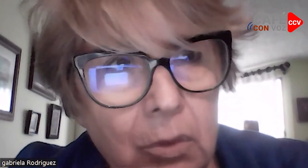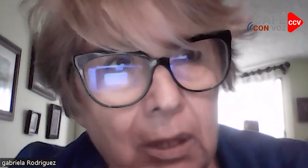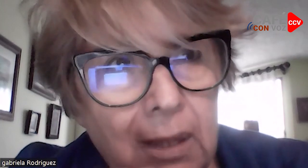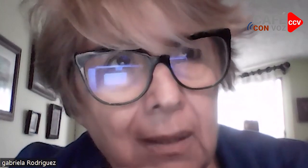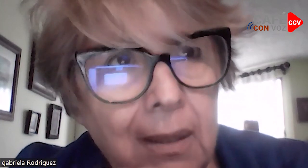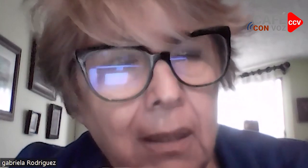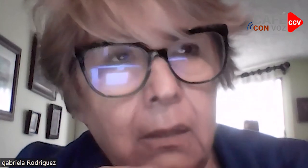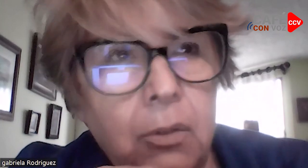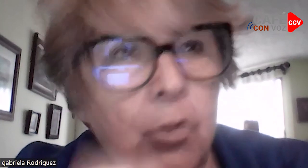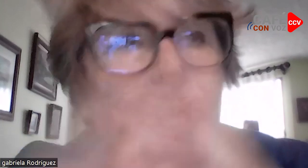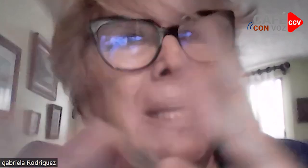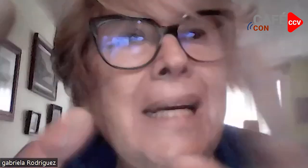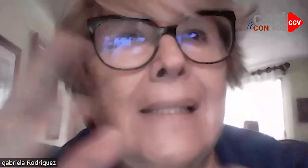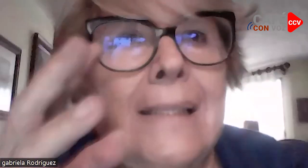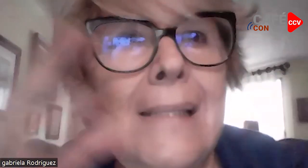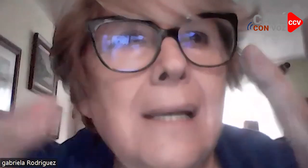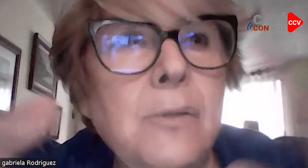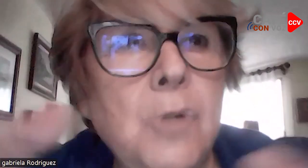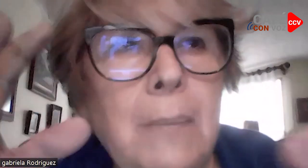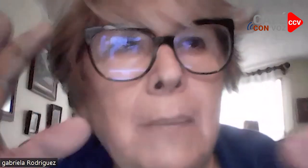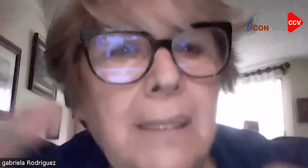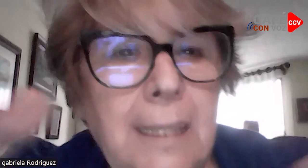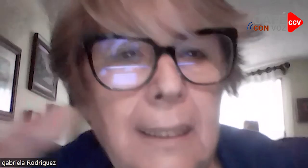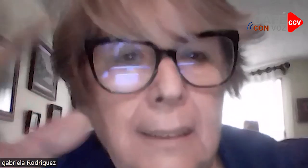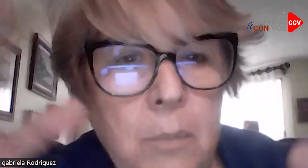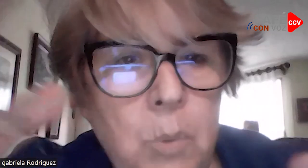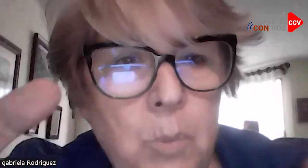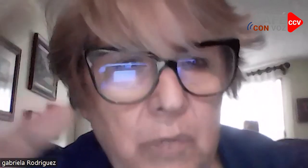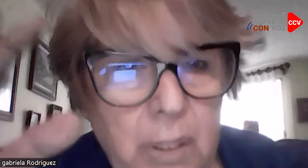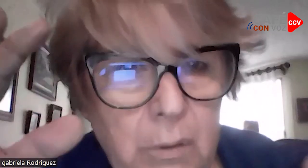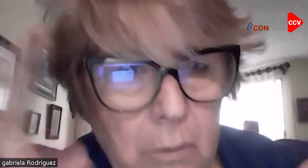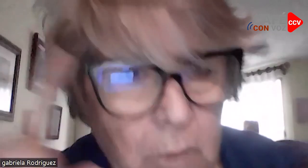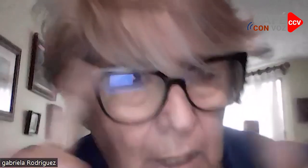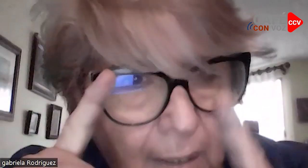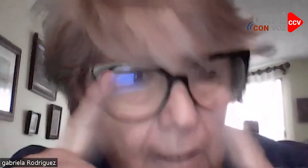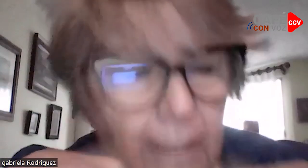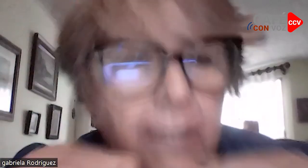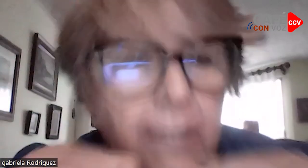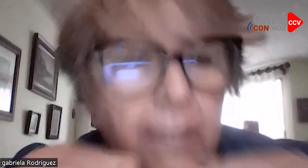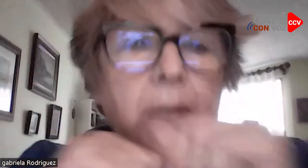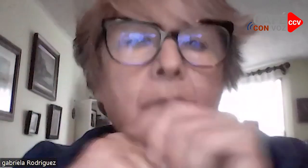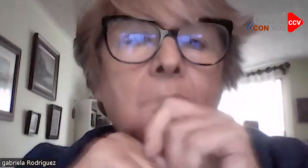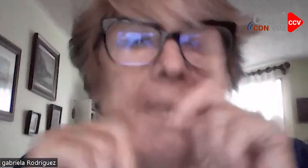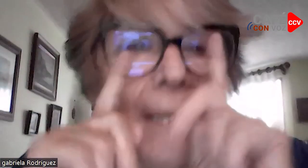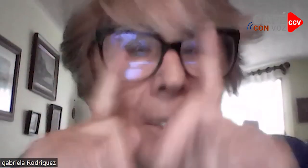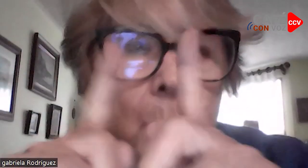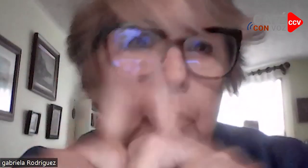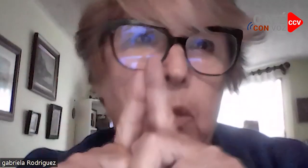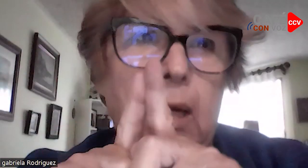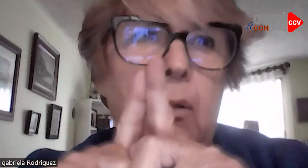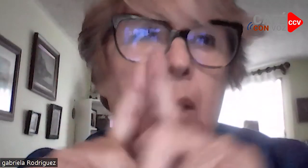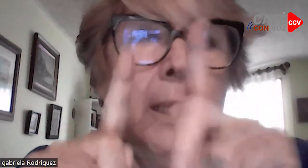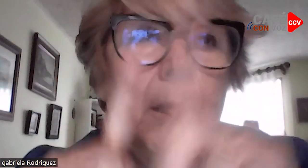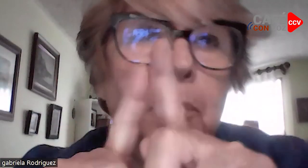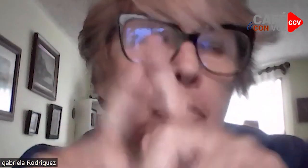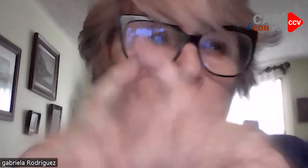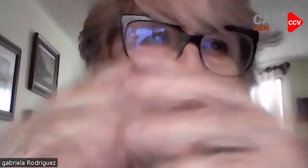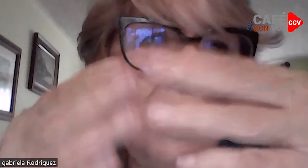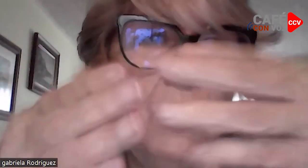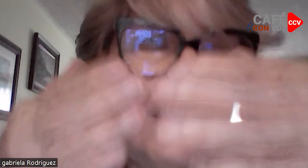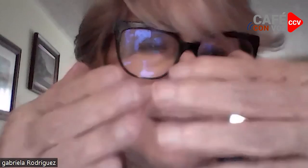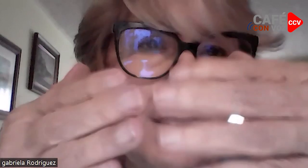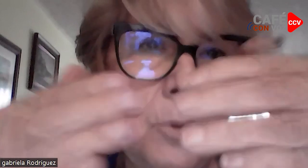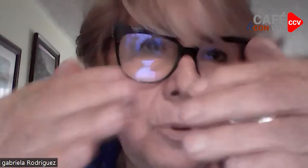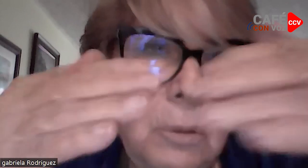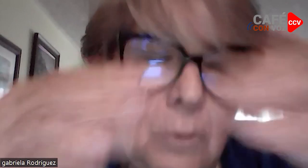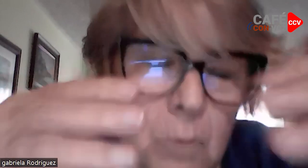Okay no son mercancías solamente la que estamos moviendo Okay entonces eso por un lado y por